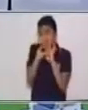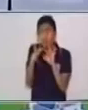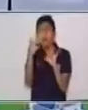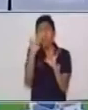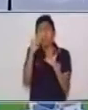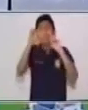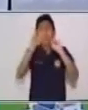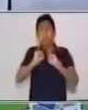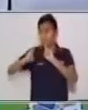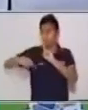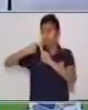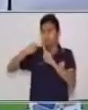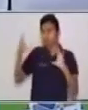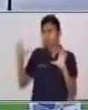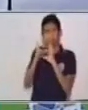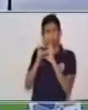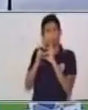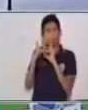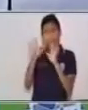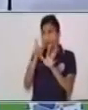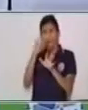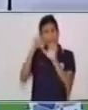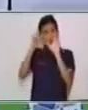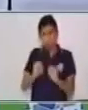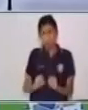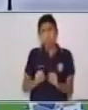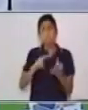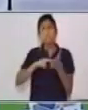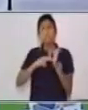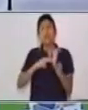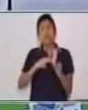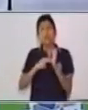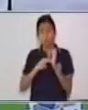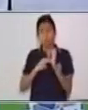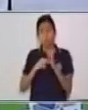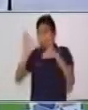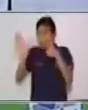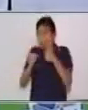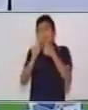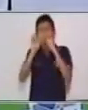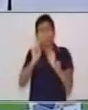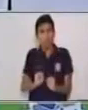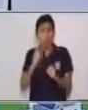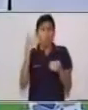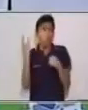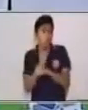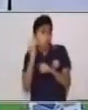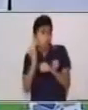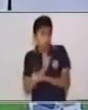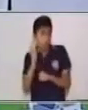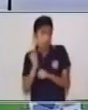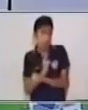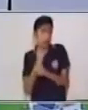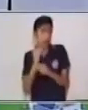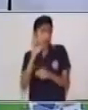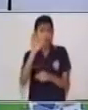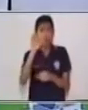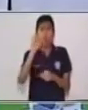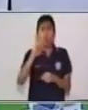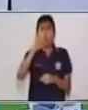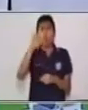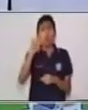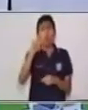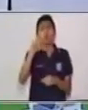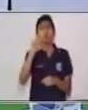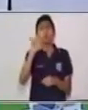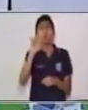va a sumar, se va a añadir y además va a agregar un significado. Puedo utilizar las conjunciones copulativas